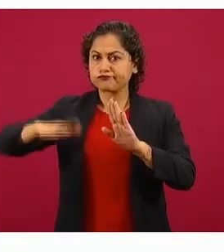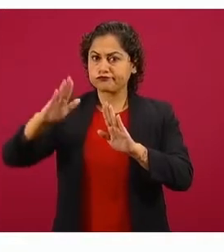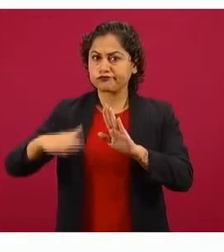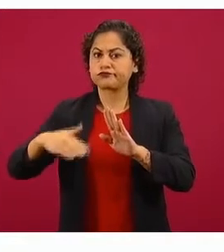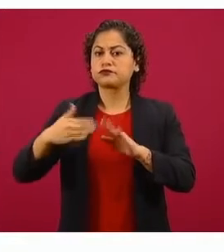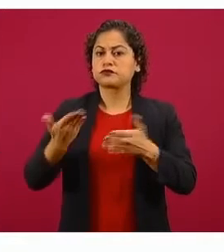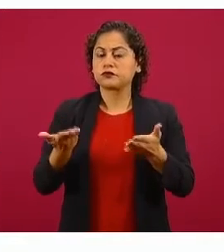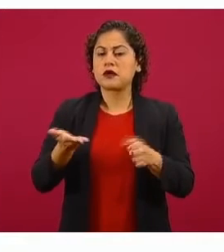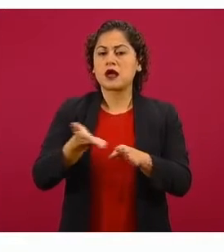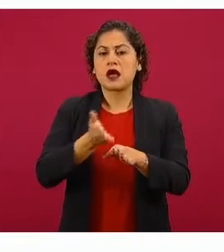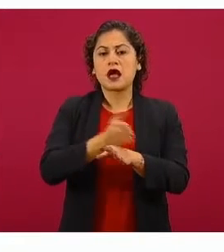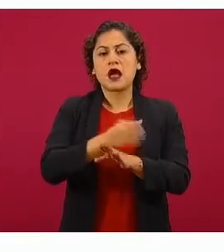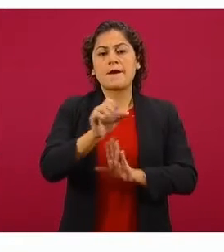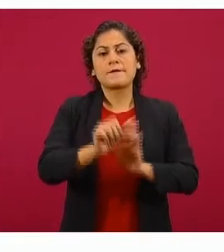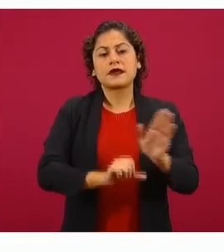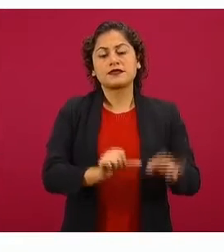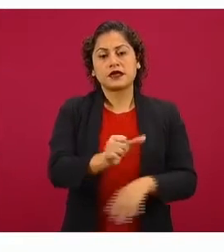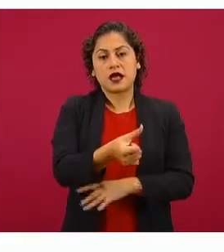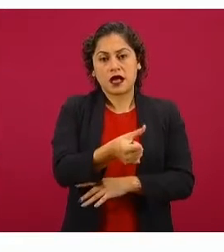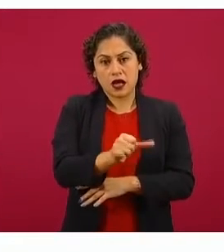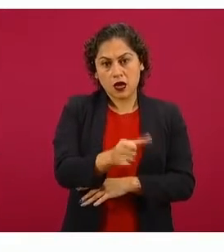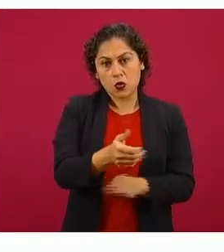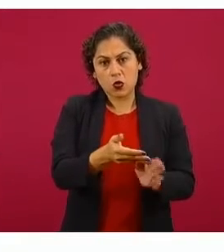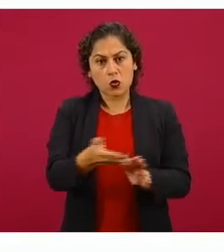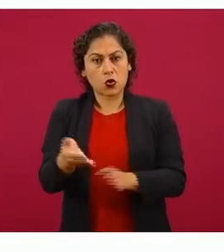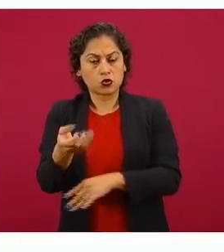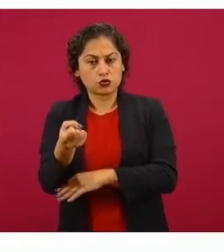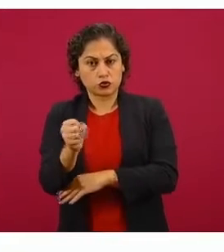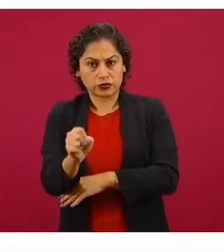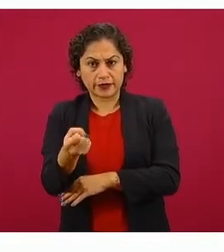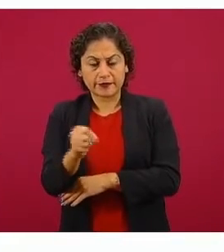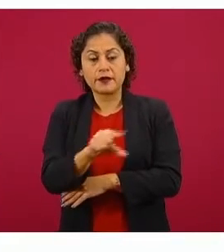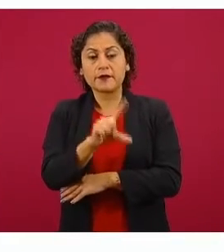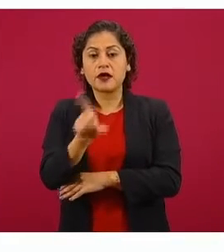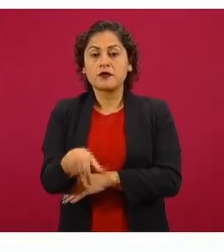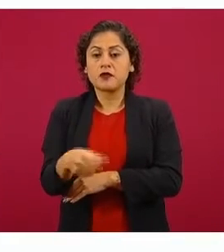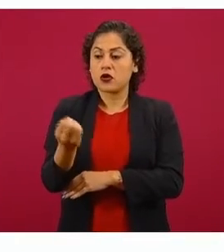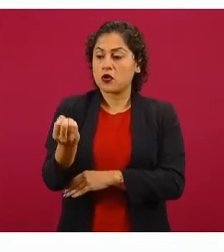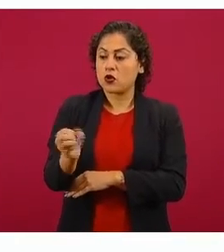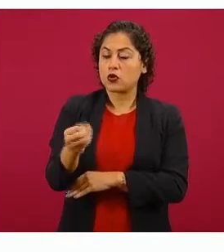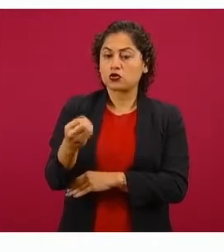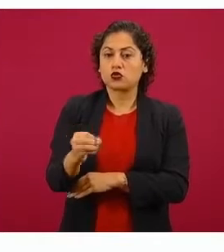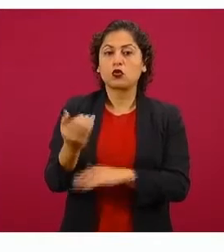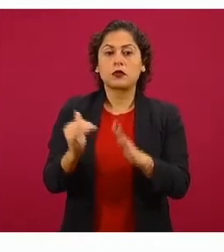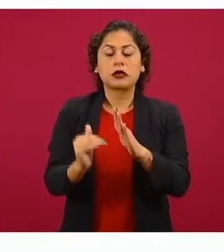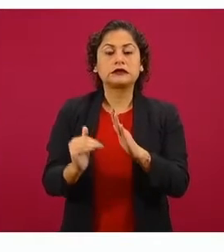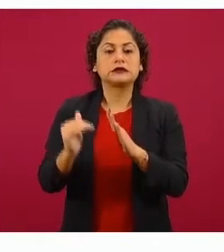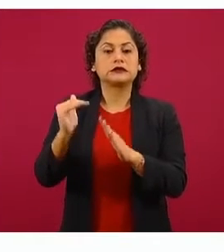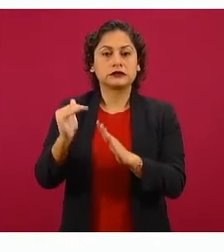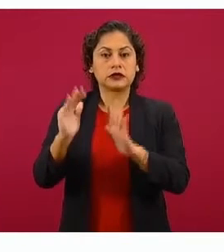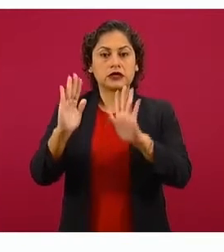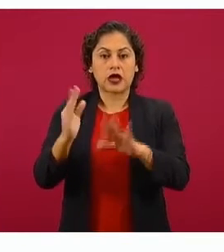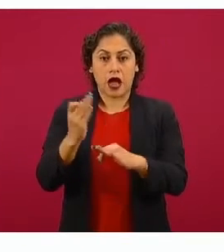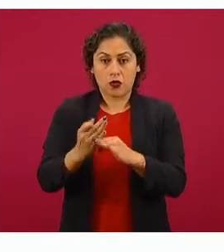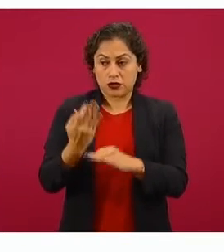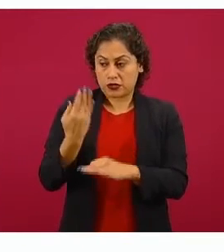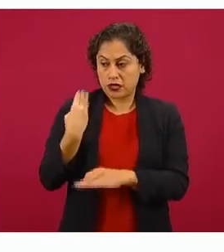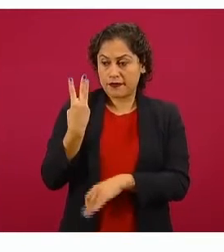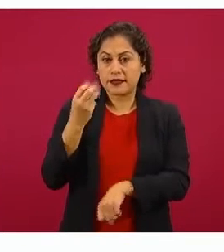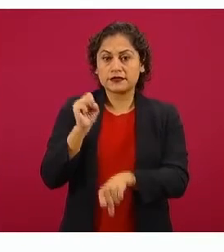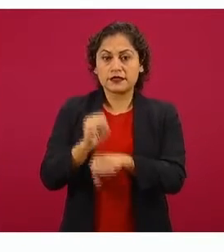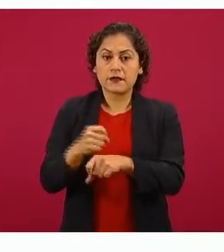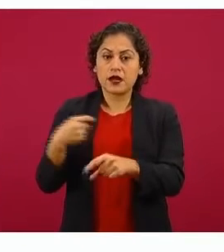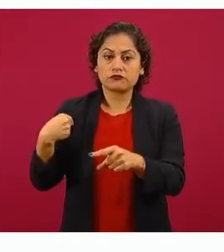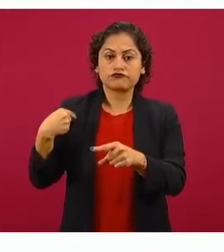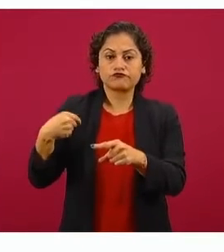entre agosto y un tramo de septiembre, después en octubre han tenido incremento, llevan ahorita 3 semanas de reducción,